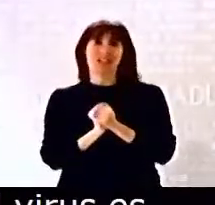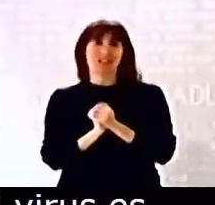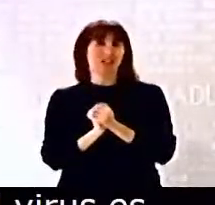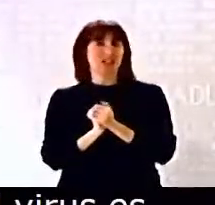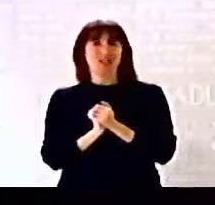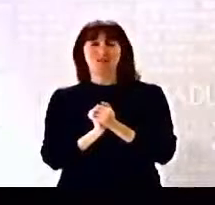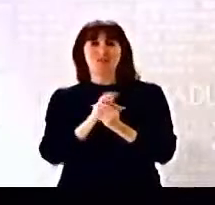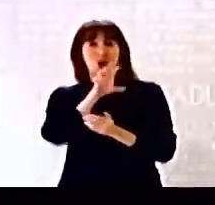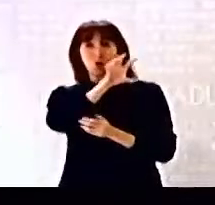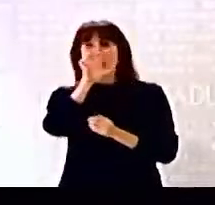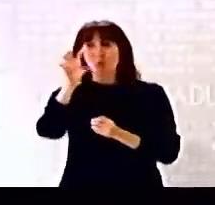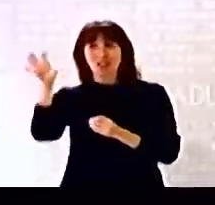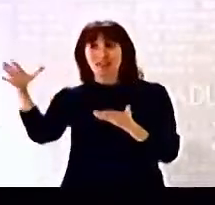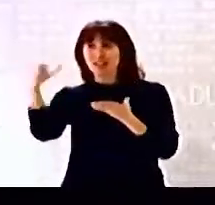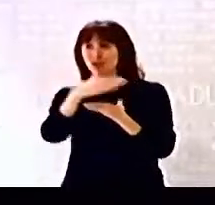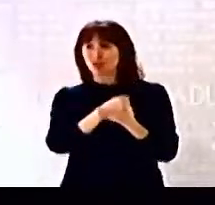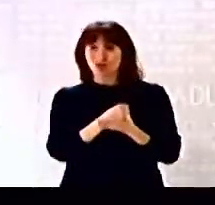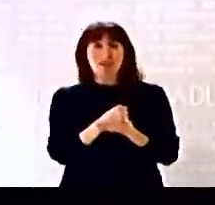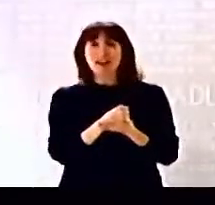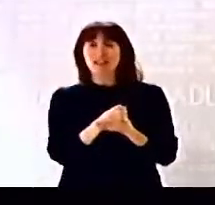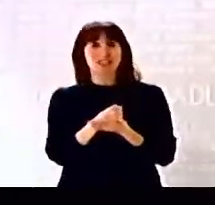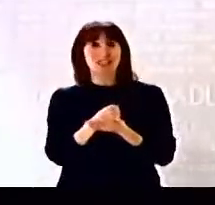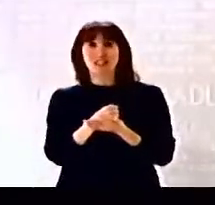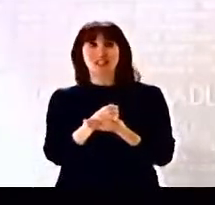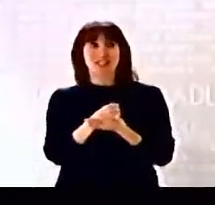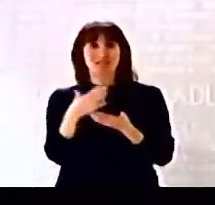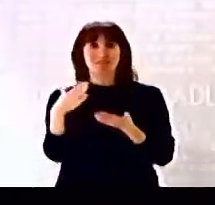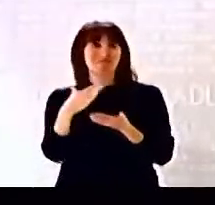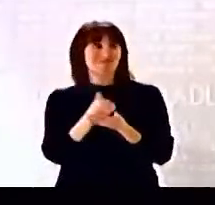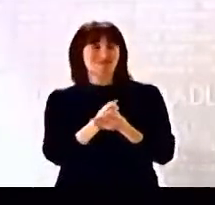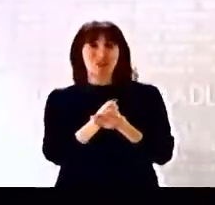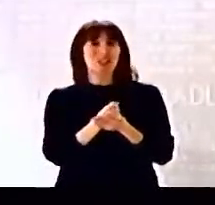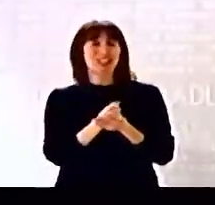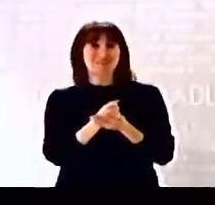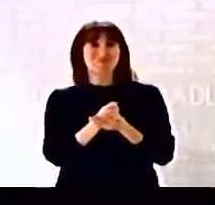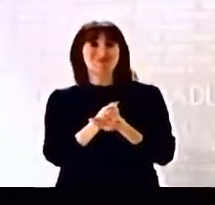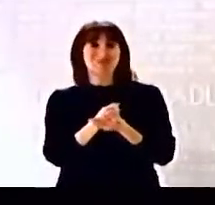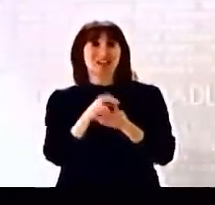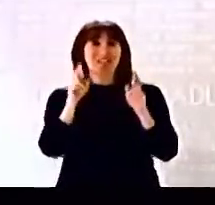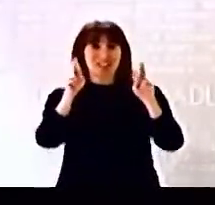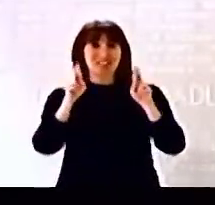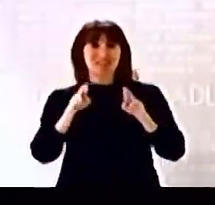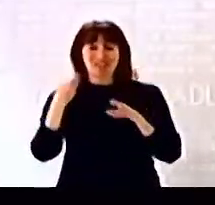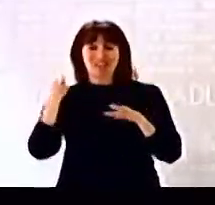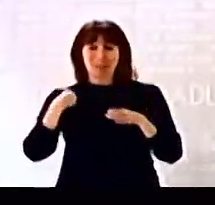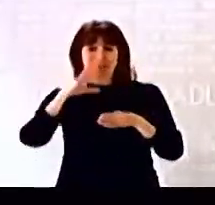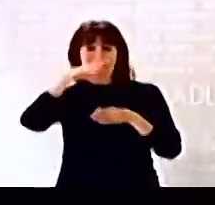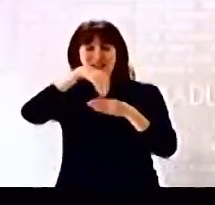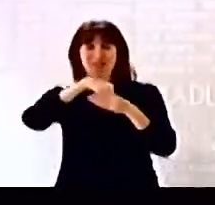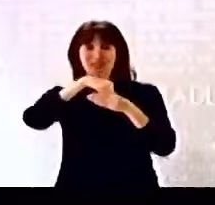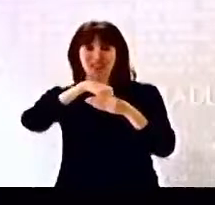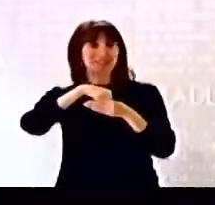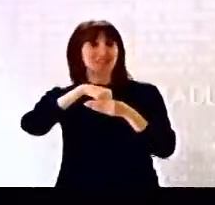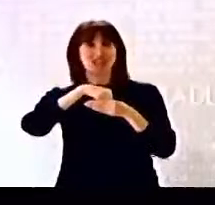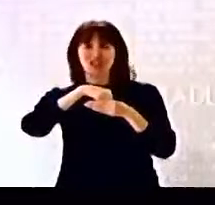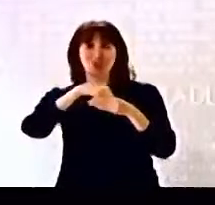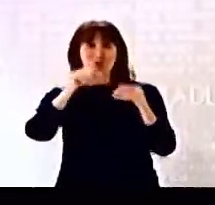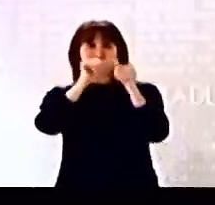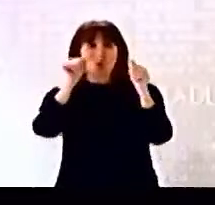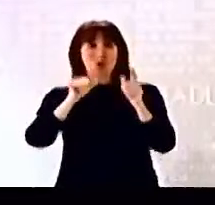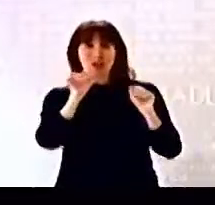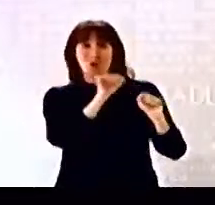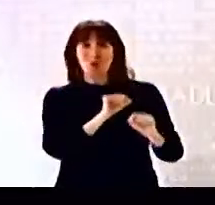Ninguna comunidad autónoma ha sido capaz de conseguir, por decirlo de alguna manera, un modelo de